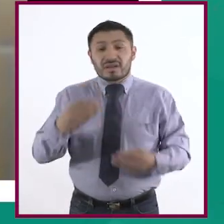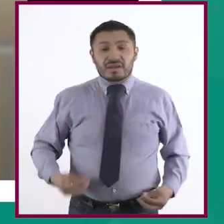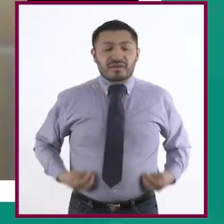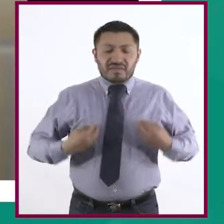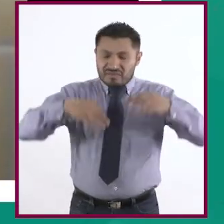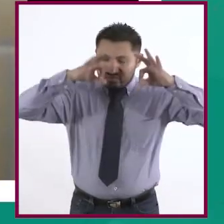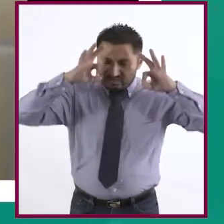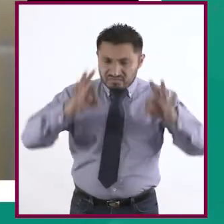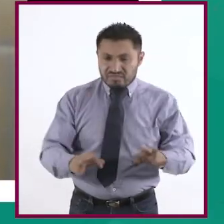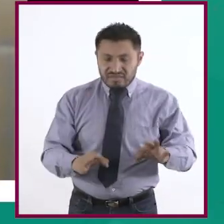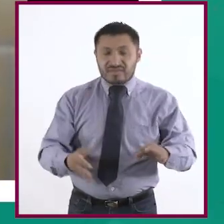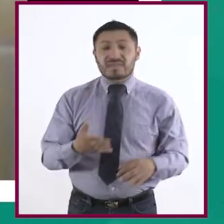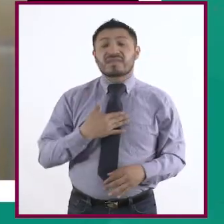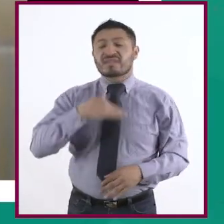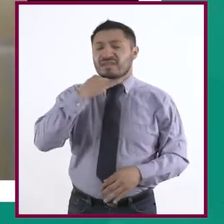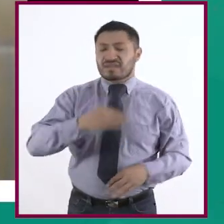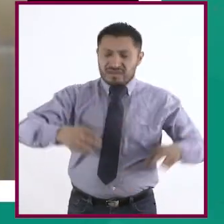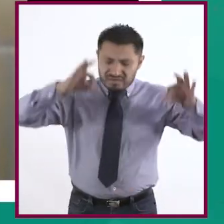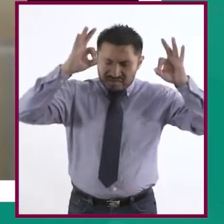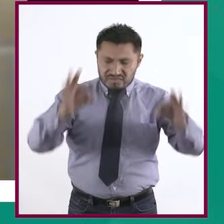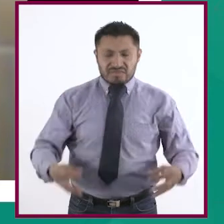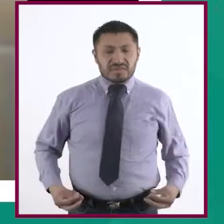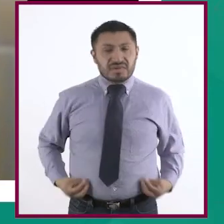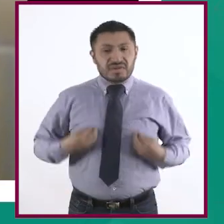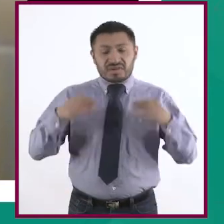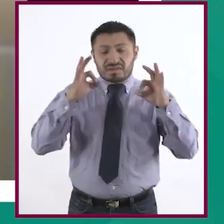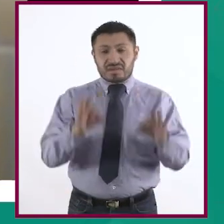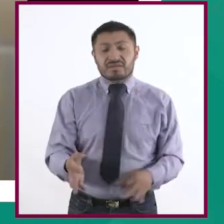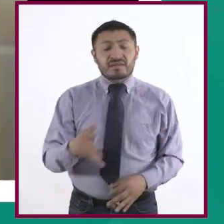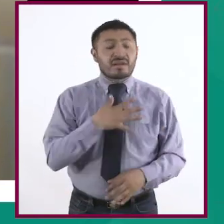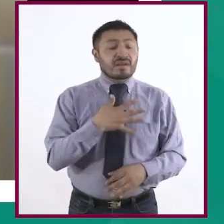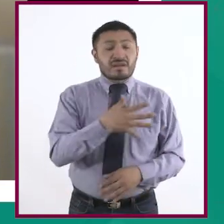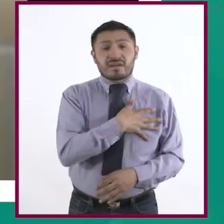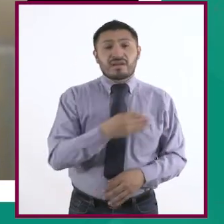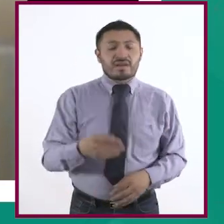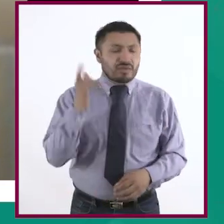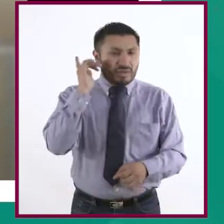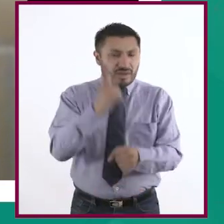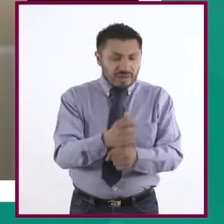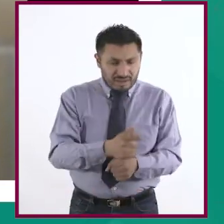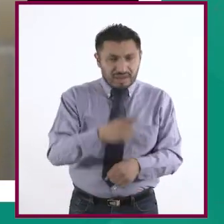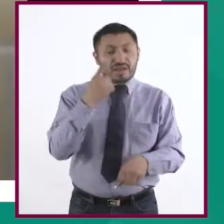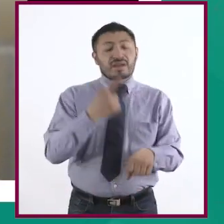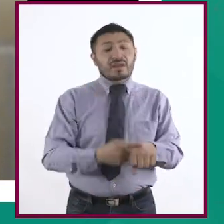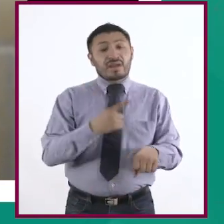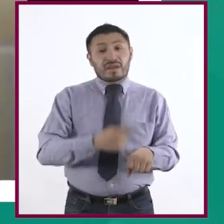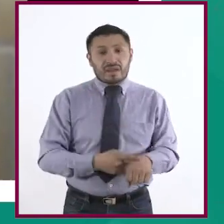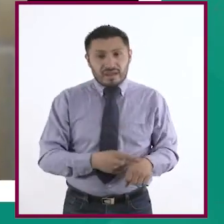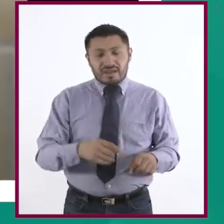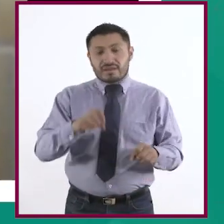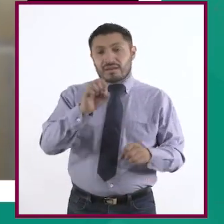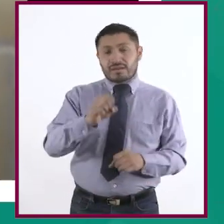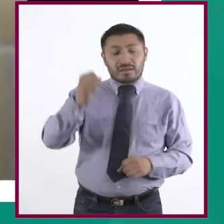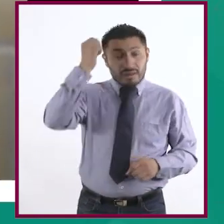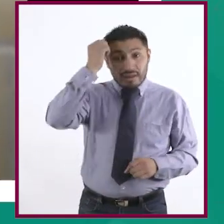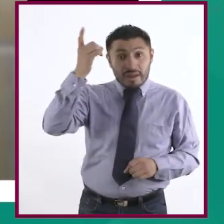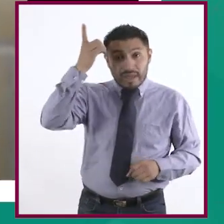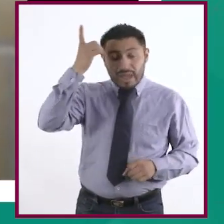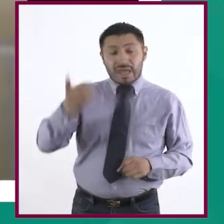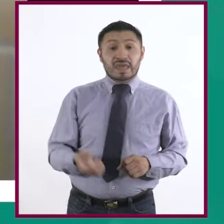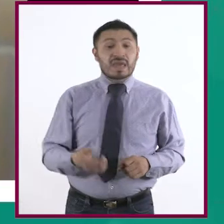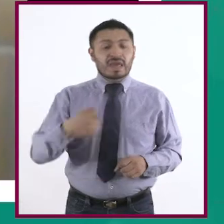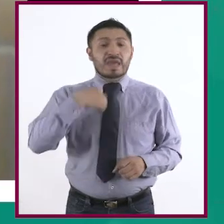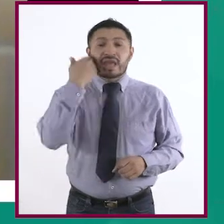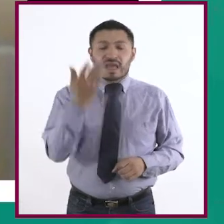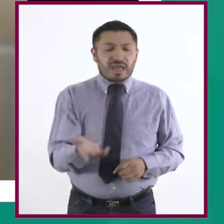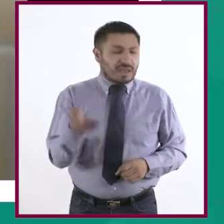y dignidad humana a mi hijo, ya que se han diagnosticado tanto las enfermedades como el síndrome de Down y